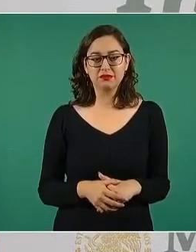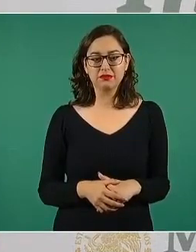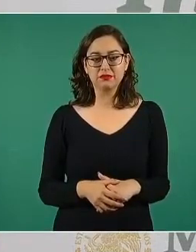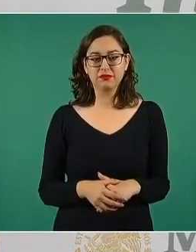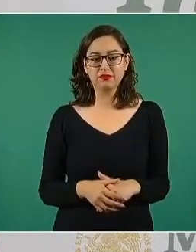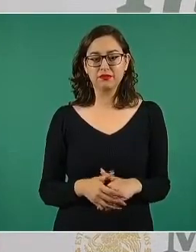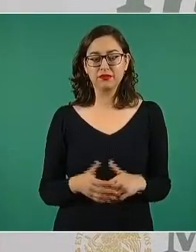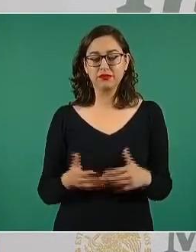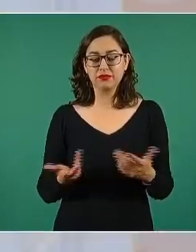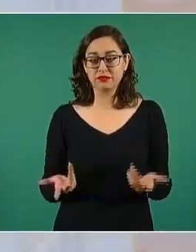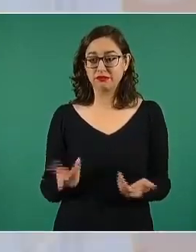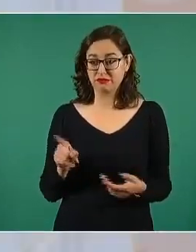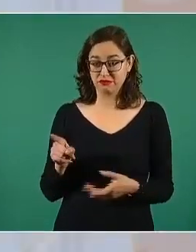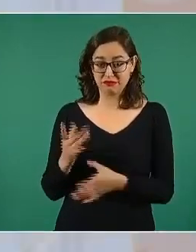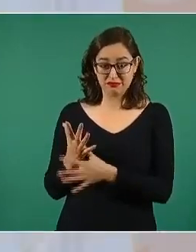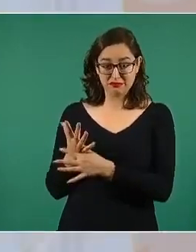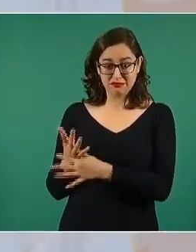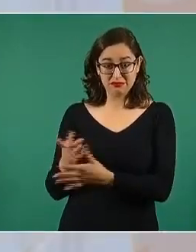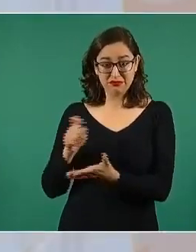lapidario